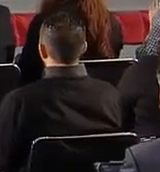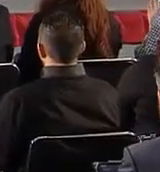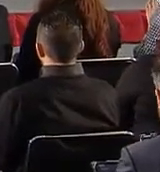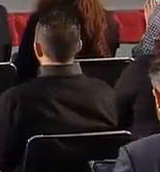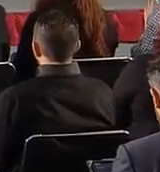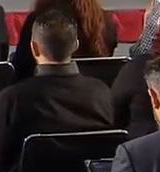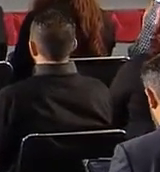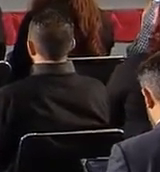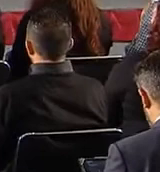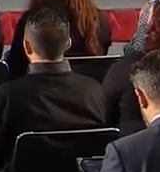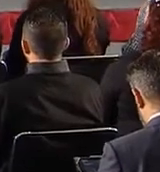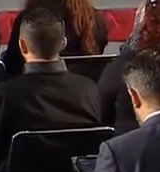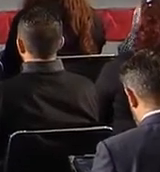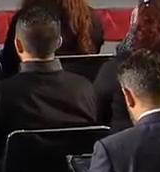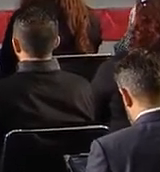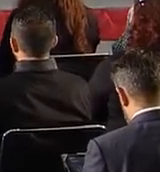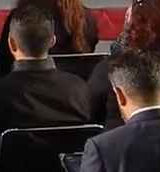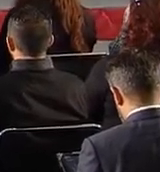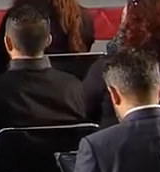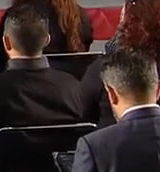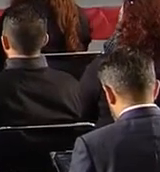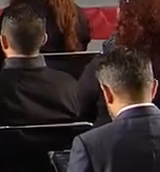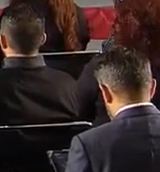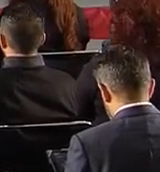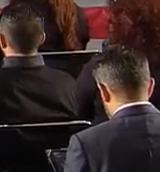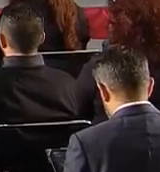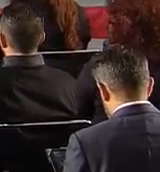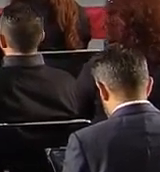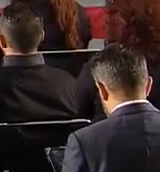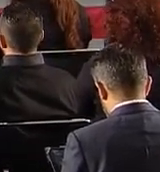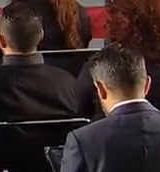honesto y tiene sensibilidad social.